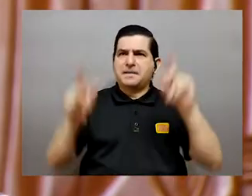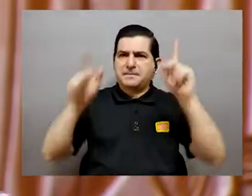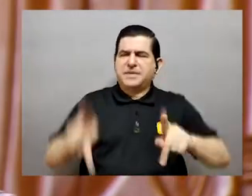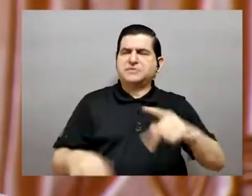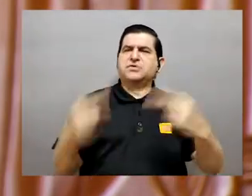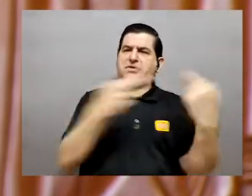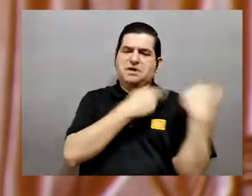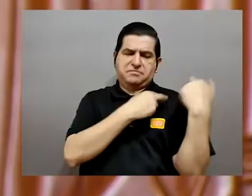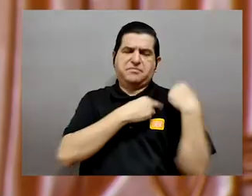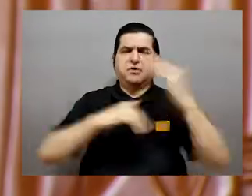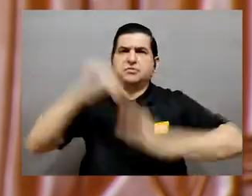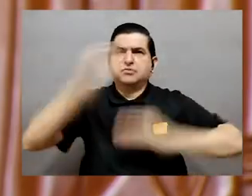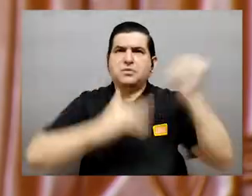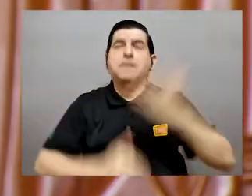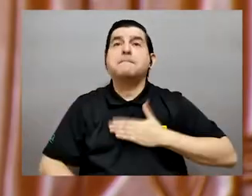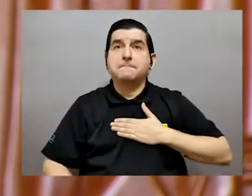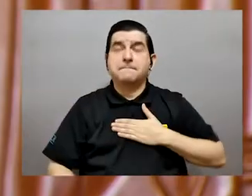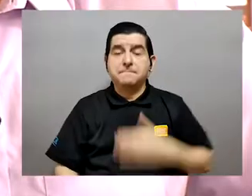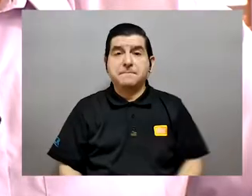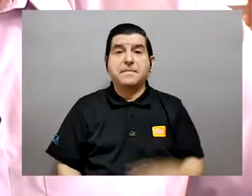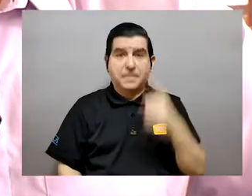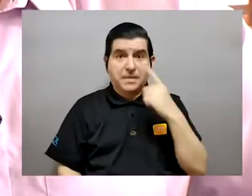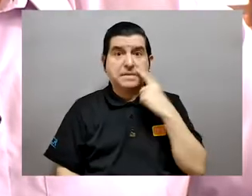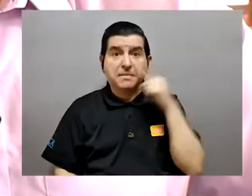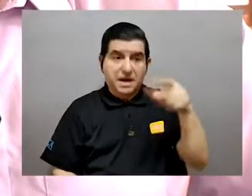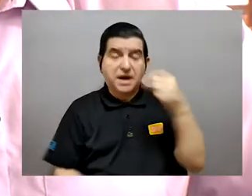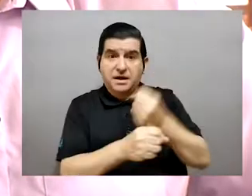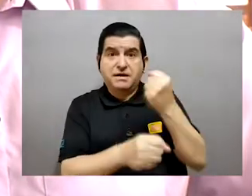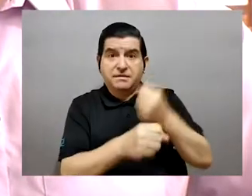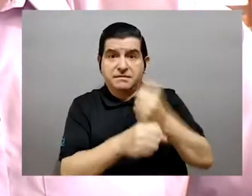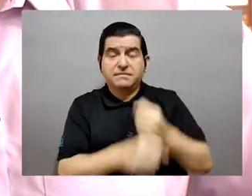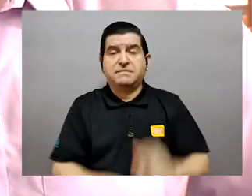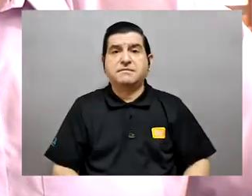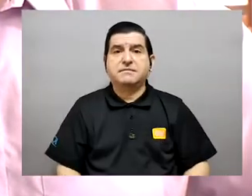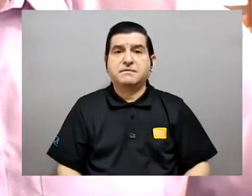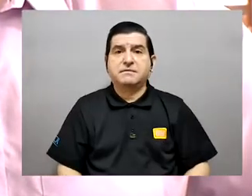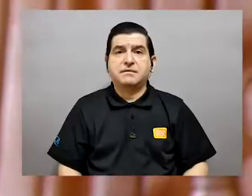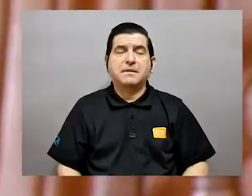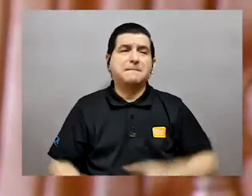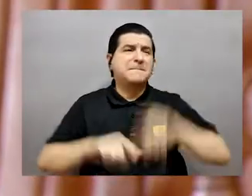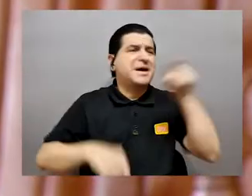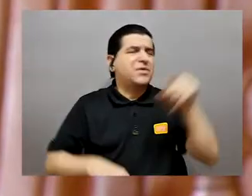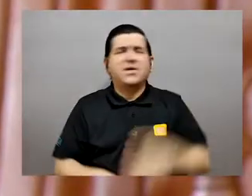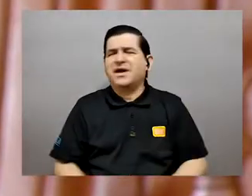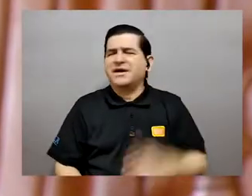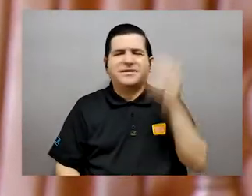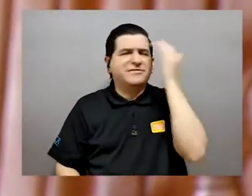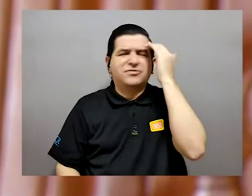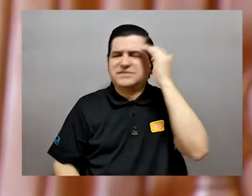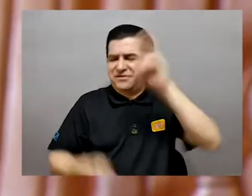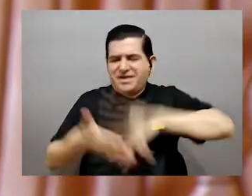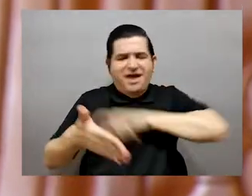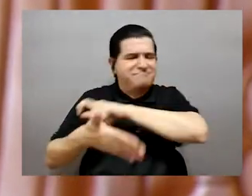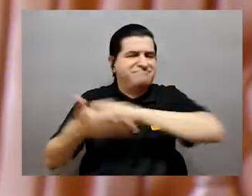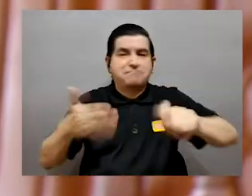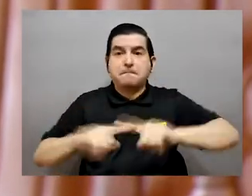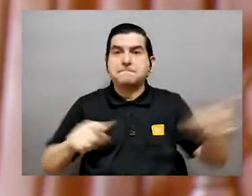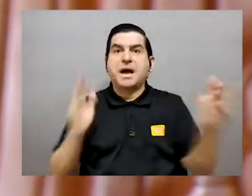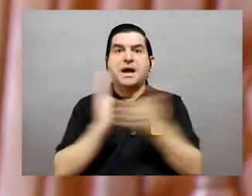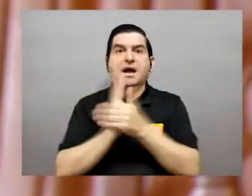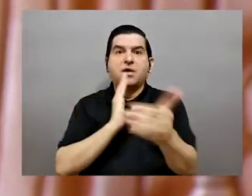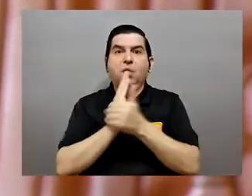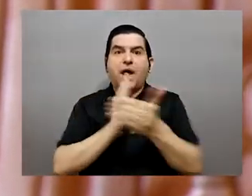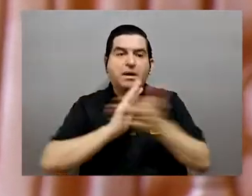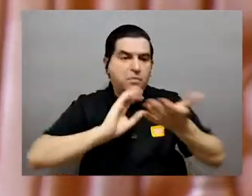no me va a quitar este sueño. Entonces, por ahí iba. Pero la universidad llega a su vida. Sí. Cuando yo